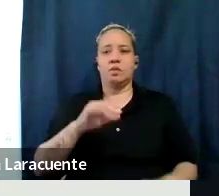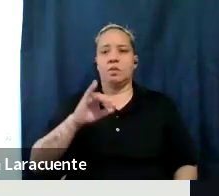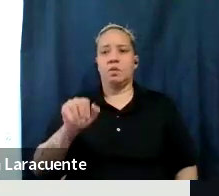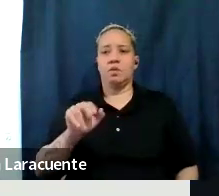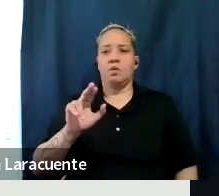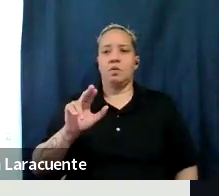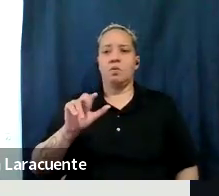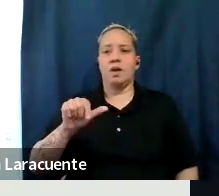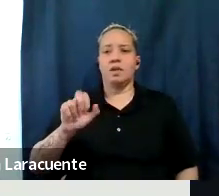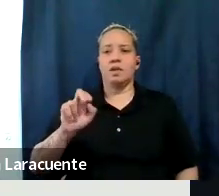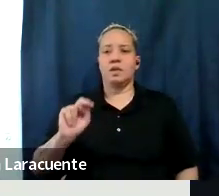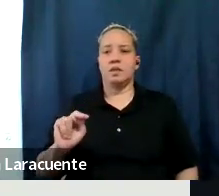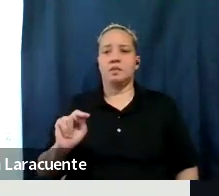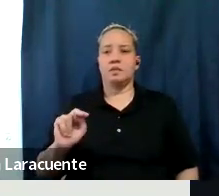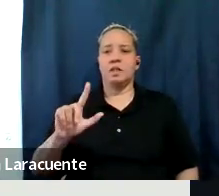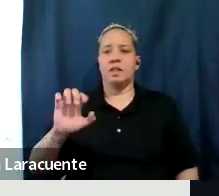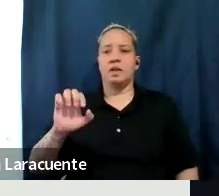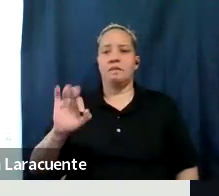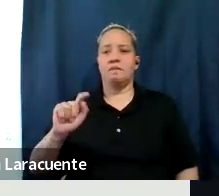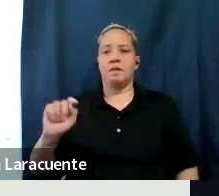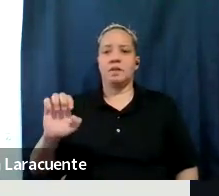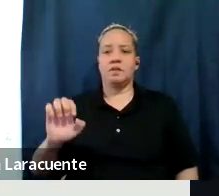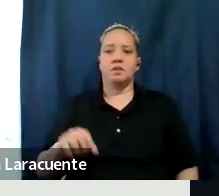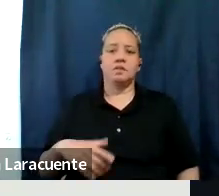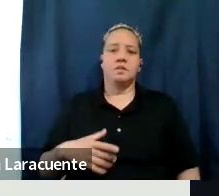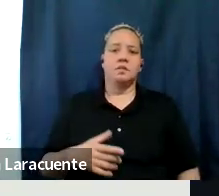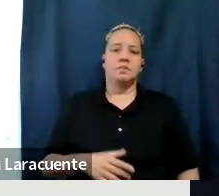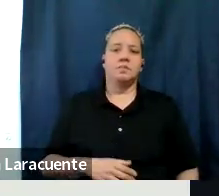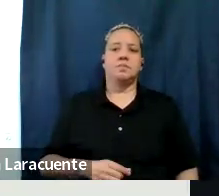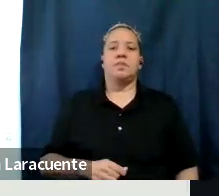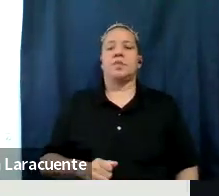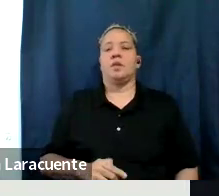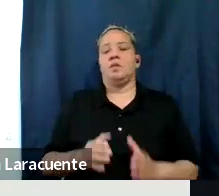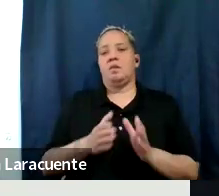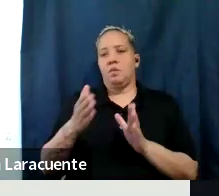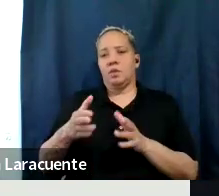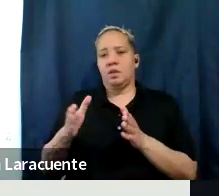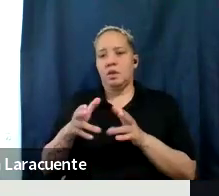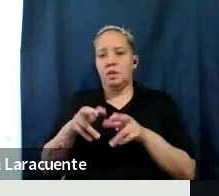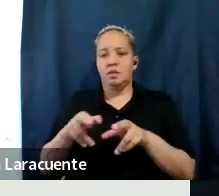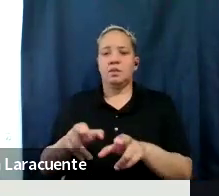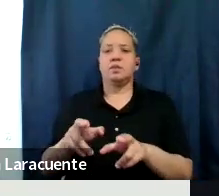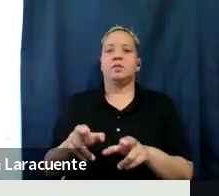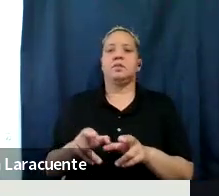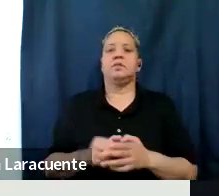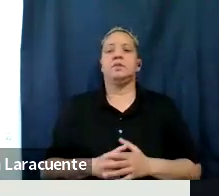Leflet, de un pueblo que se llama Coria del Río, porque está a la vera del río. del río Guadalquivir,